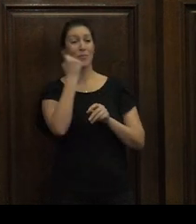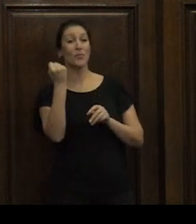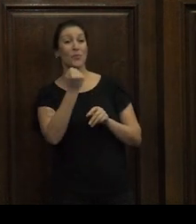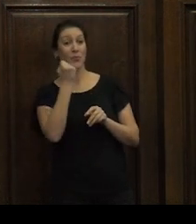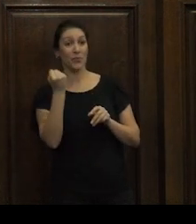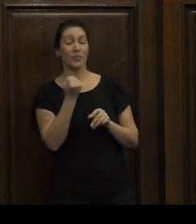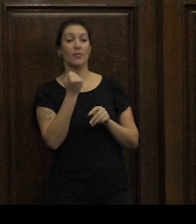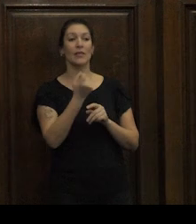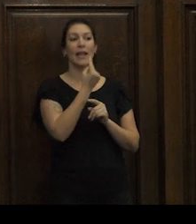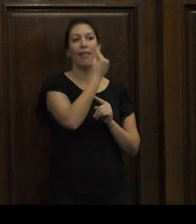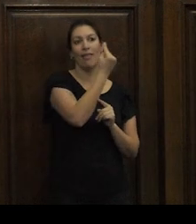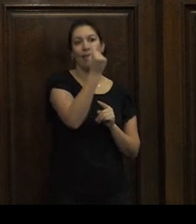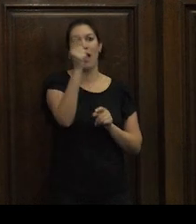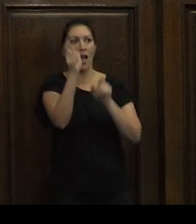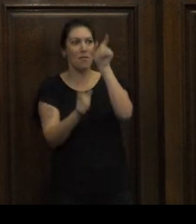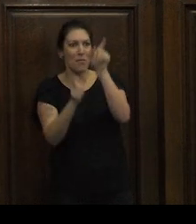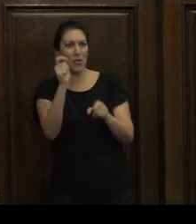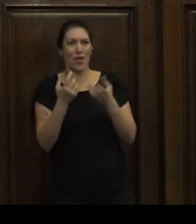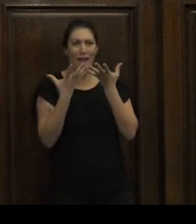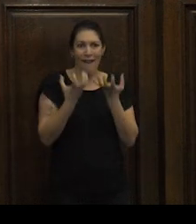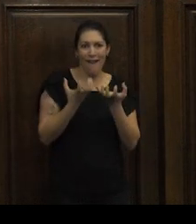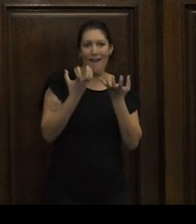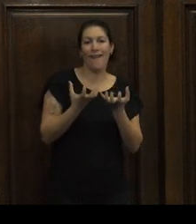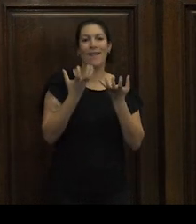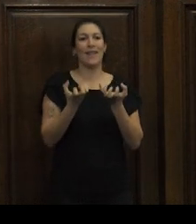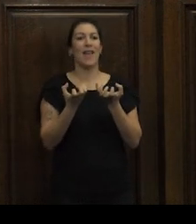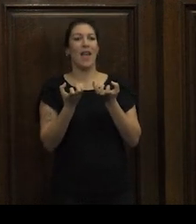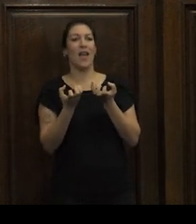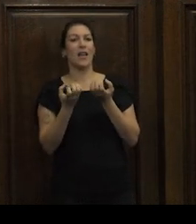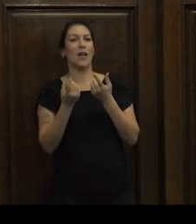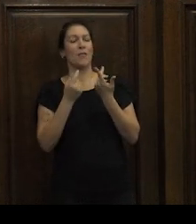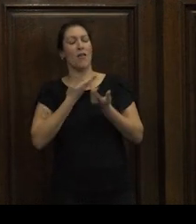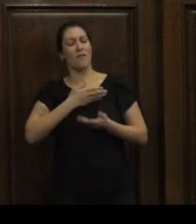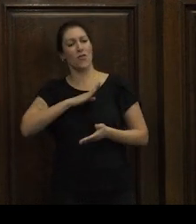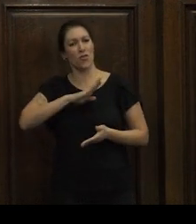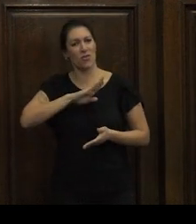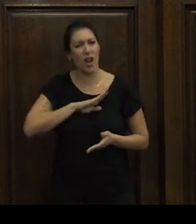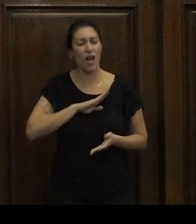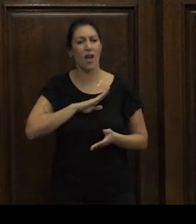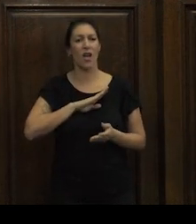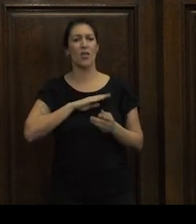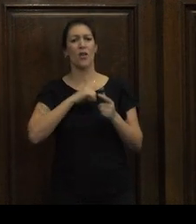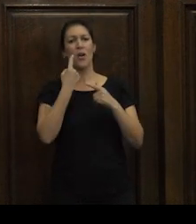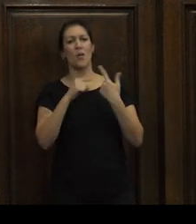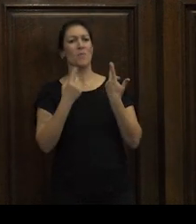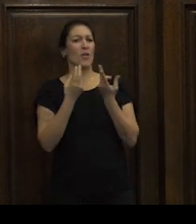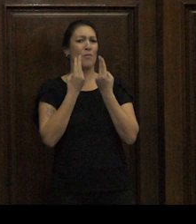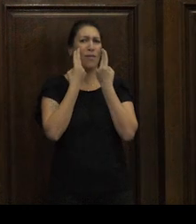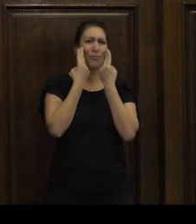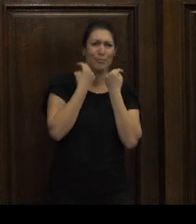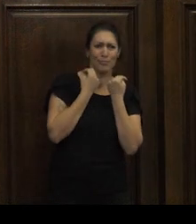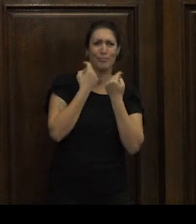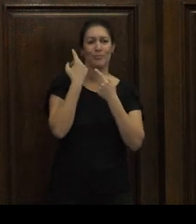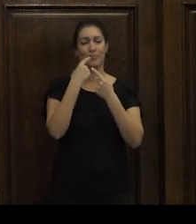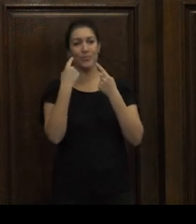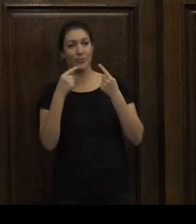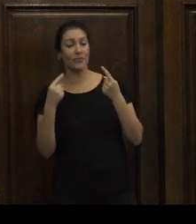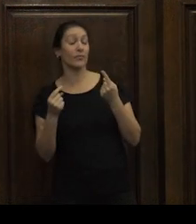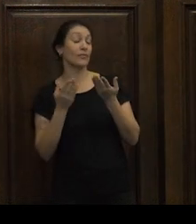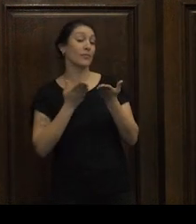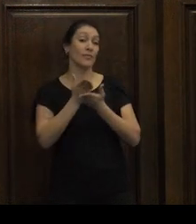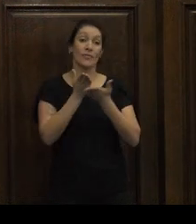yo, es decir, de cada consumidor deseante y al mismo tiempo frustrado, belicoso, resentido